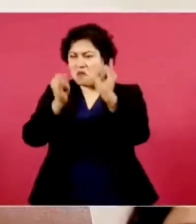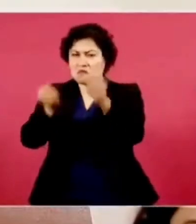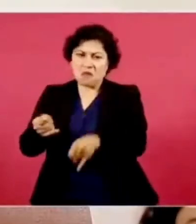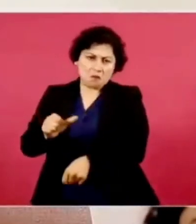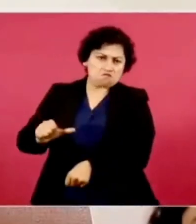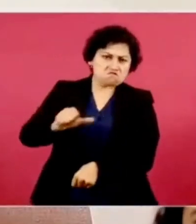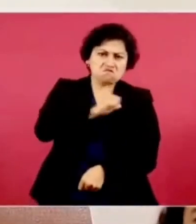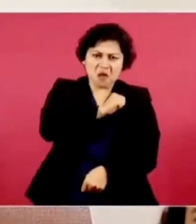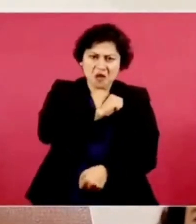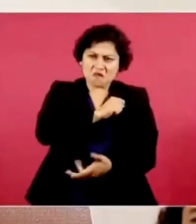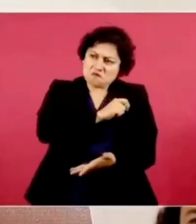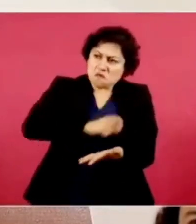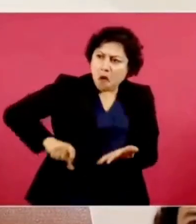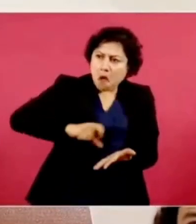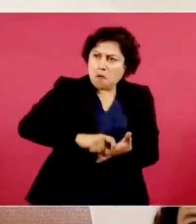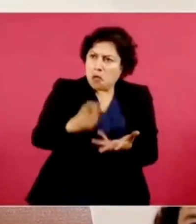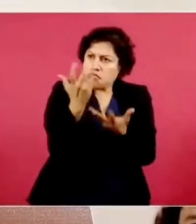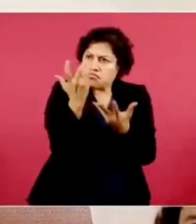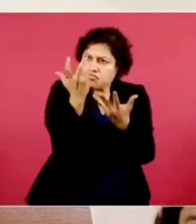consumista,